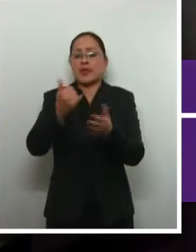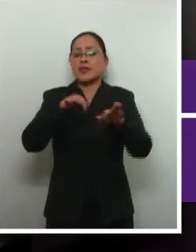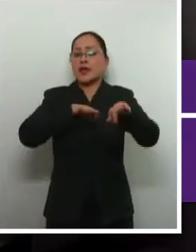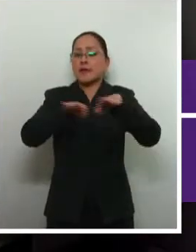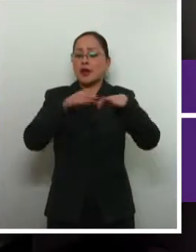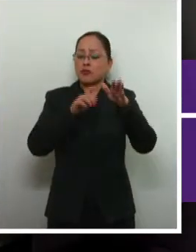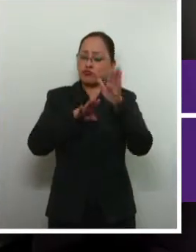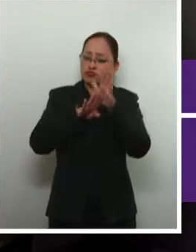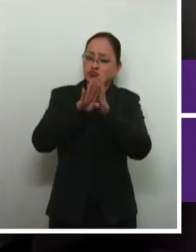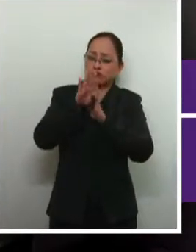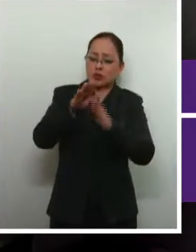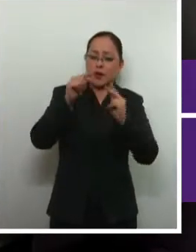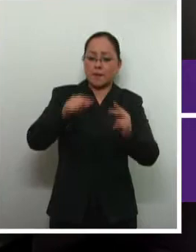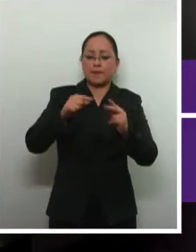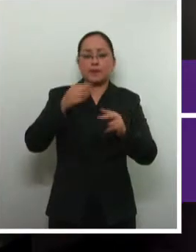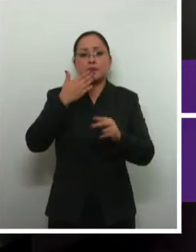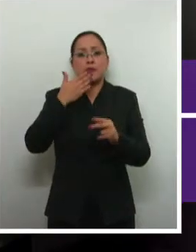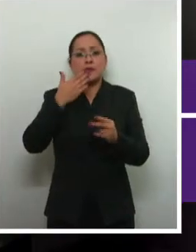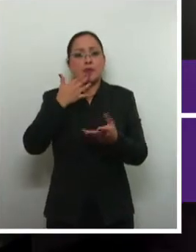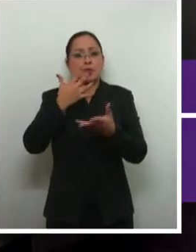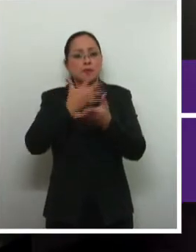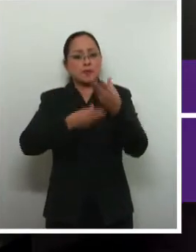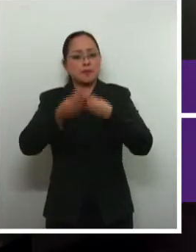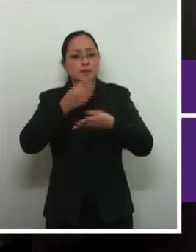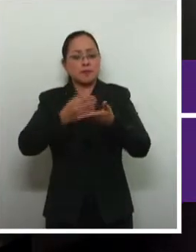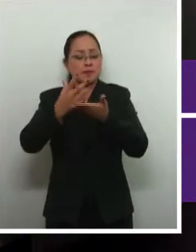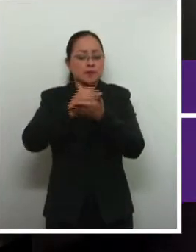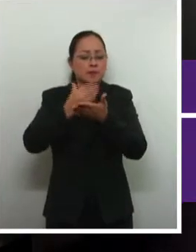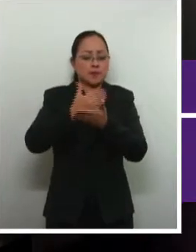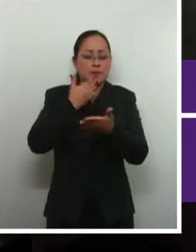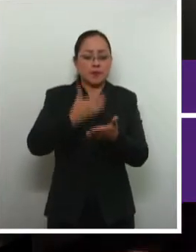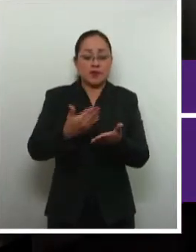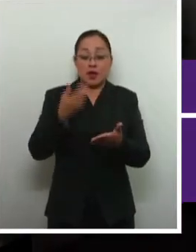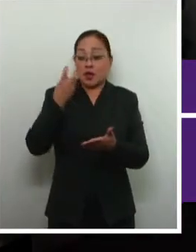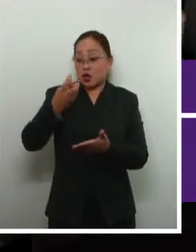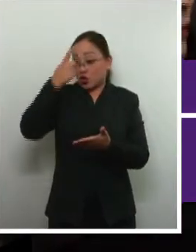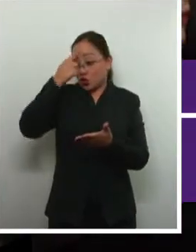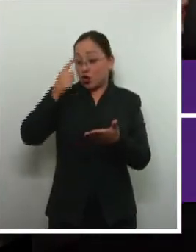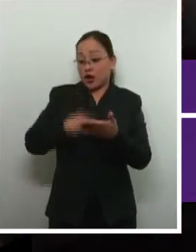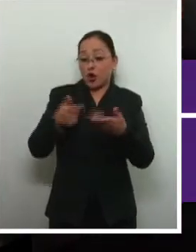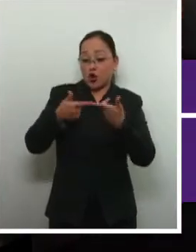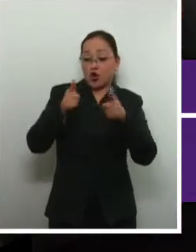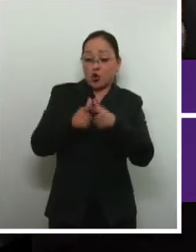la justa distribución del ingreso. Yo creo que este consejo